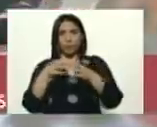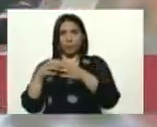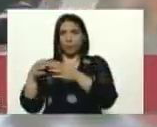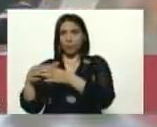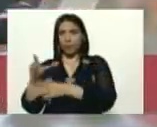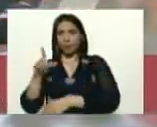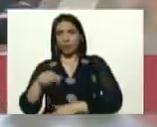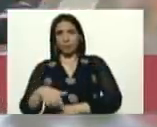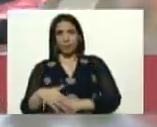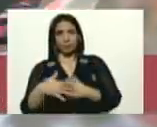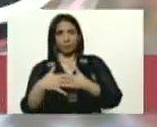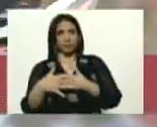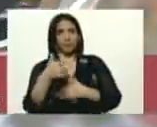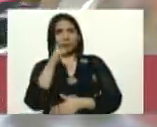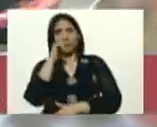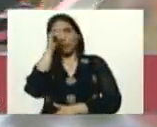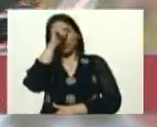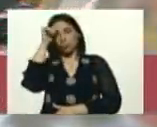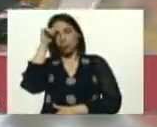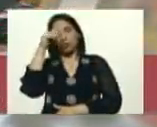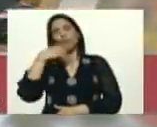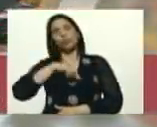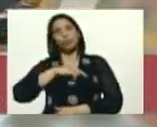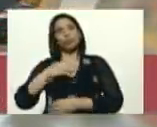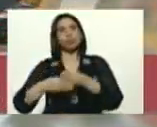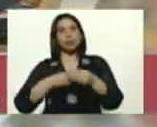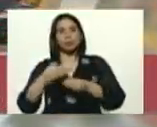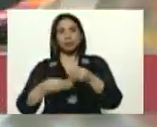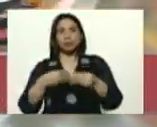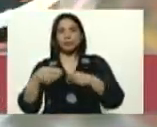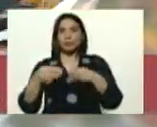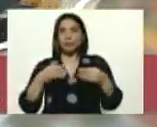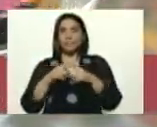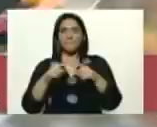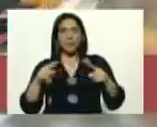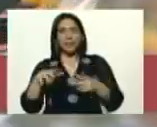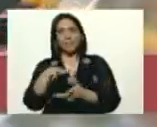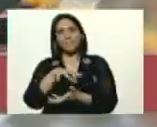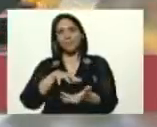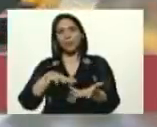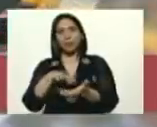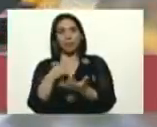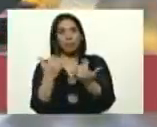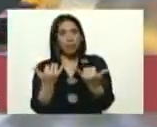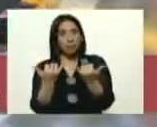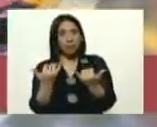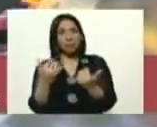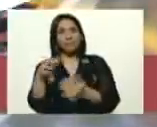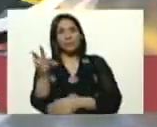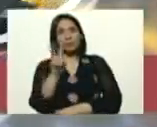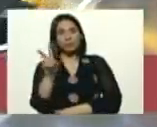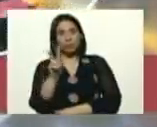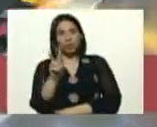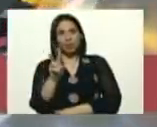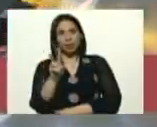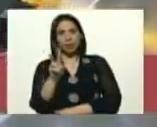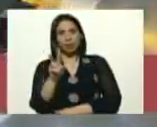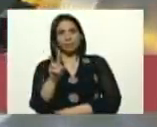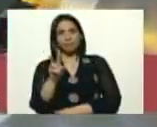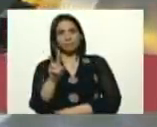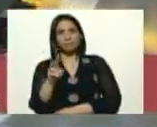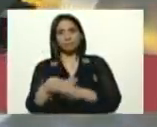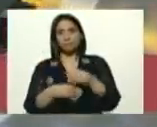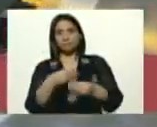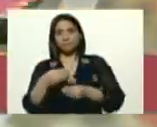También durante fines de semana habíamos venido flexibilizando, pero el problema actual de Venezuela viene derivado de